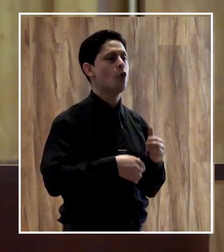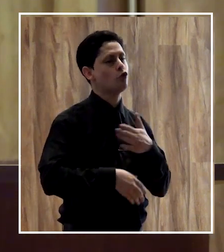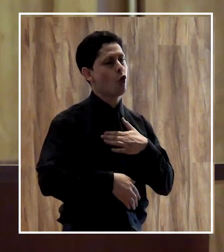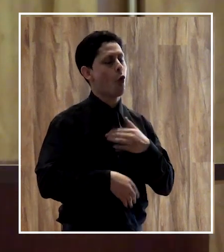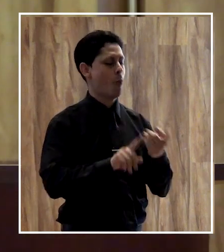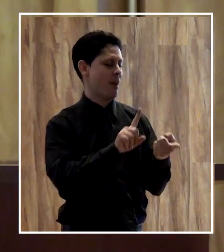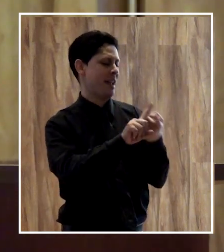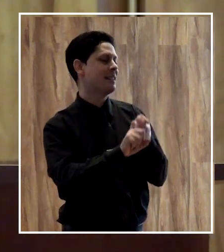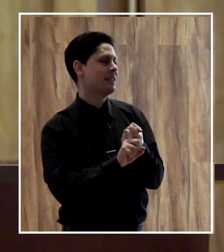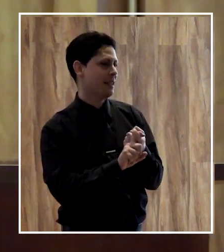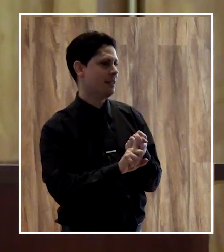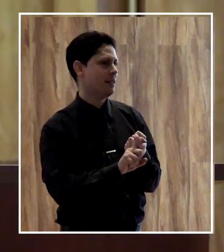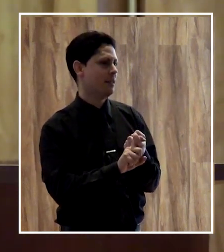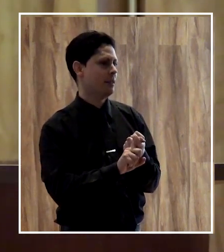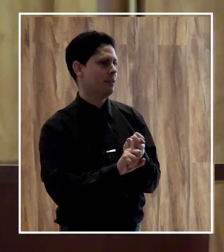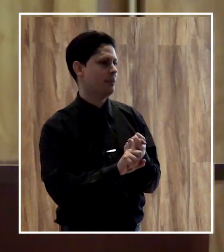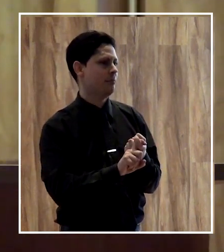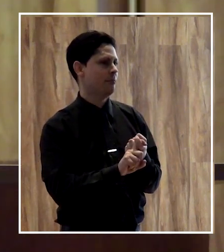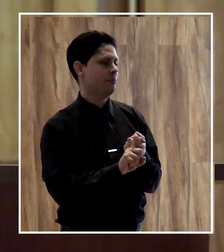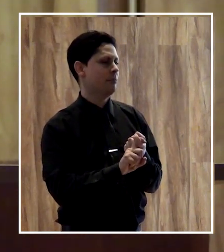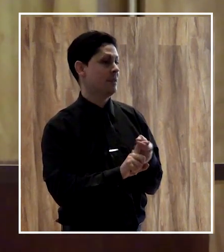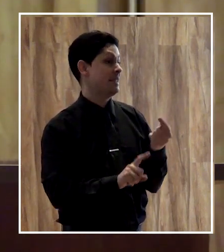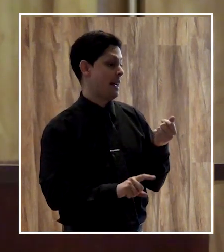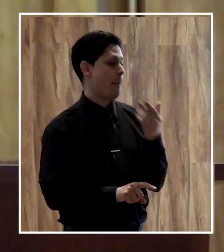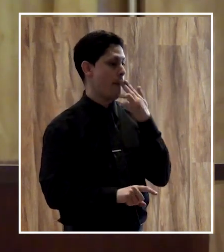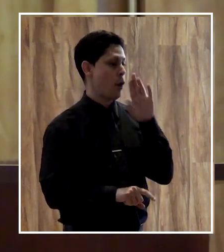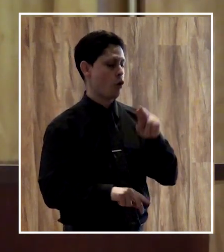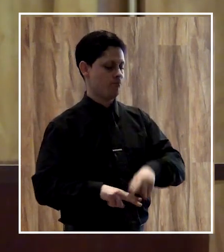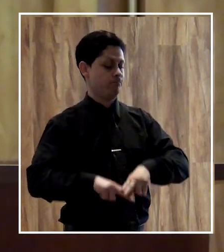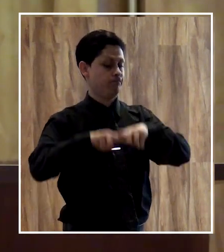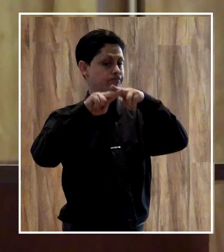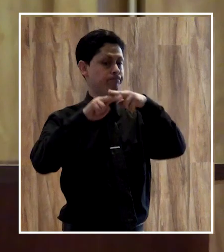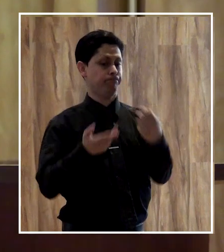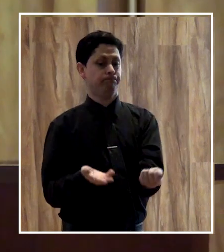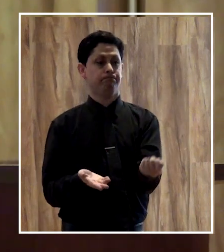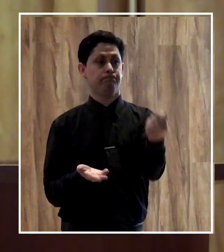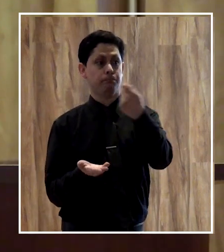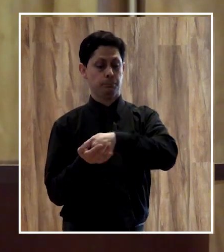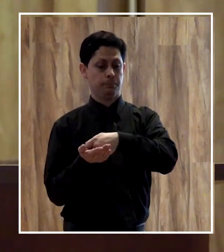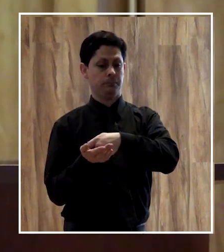había casado, necesitaba mejores ingresos